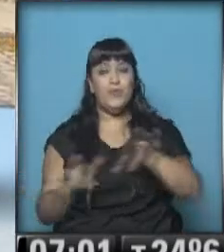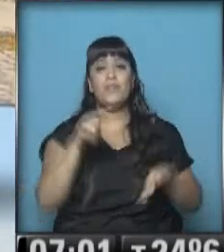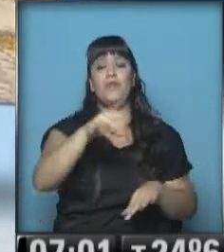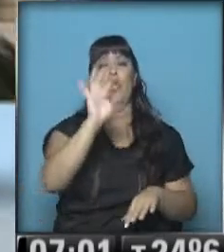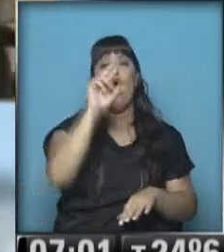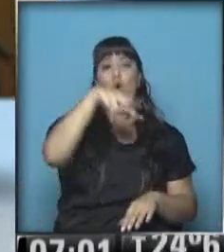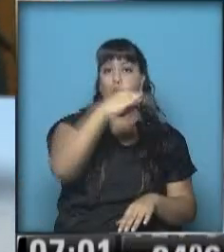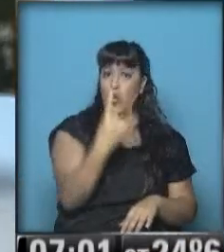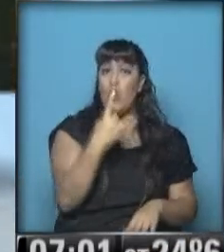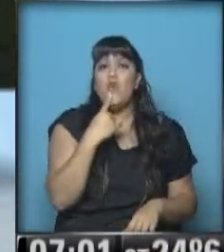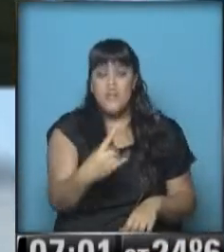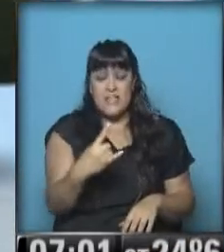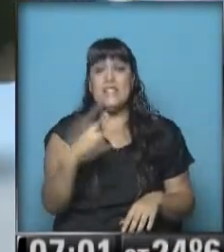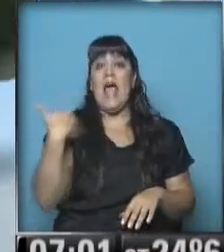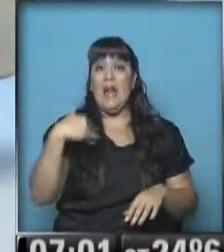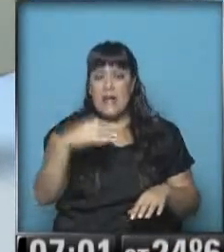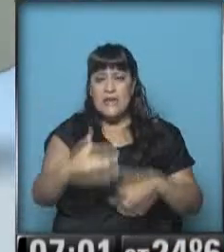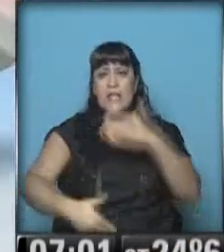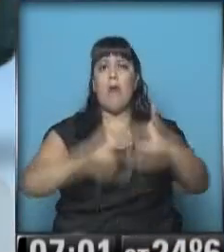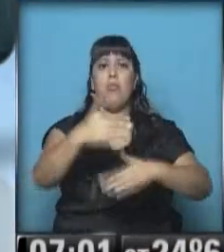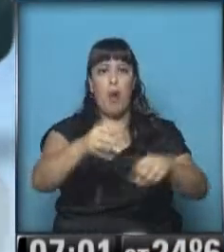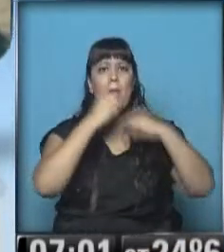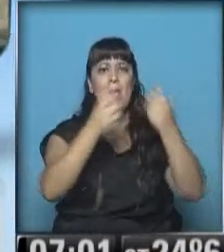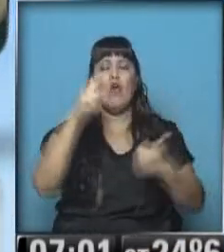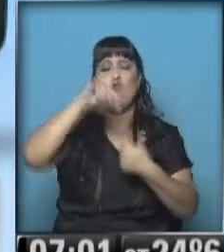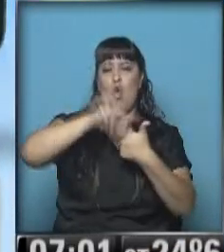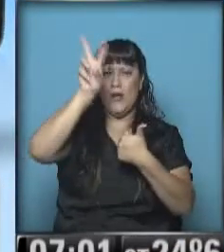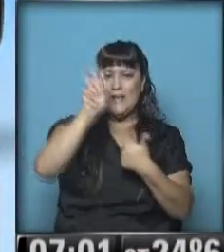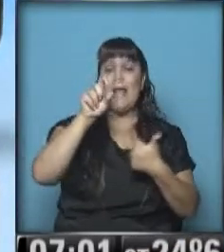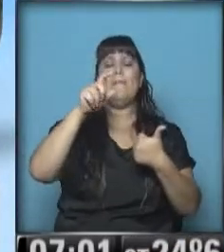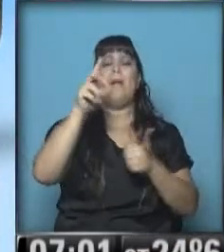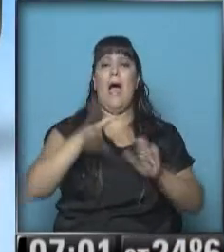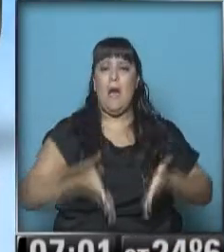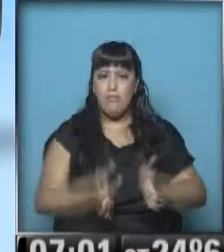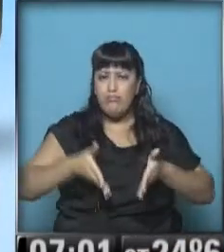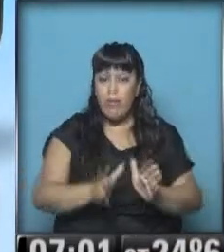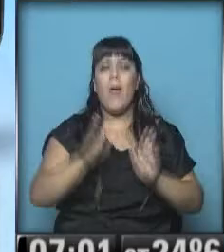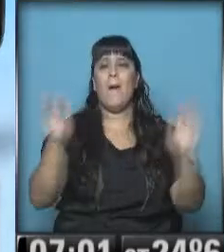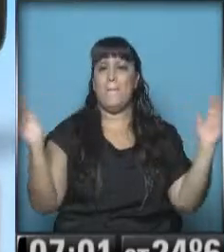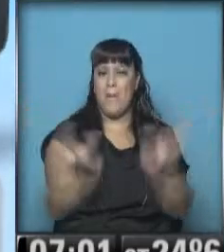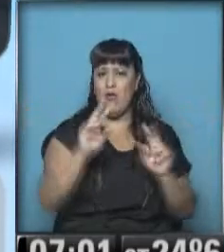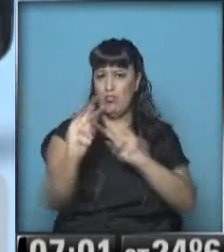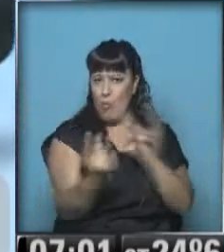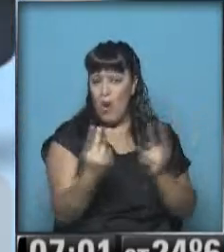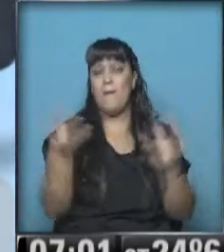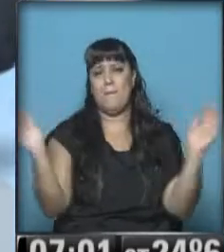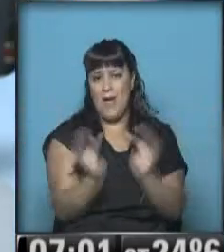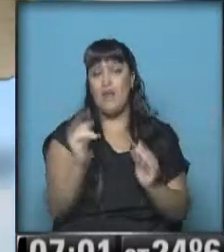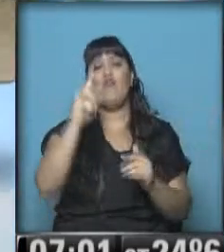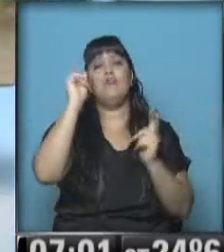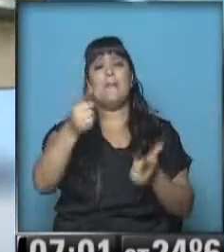Unidas destacó la evolución favorable de la mortalidad infantil, la expectativa de vida, la provisión de agua potable y los factores de nutrición en nuestro